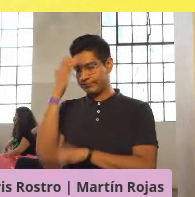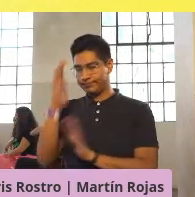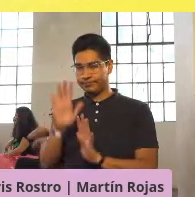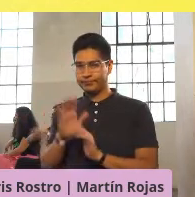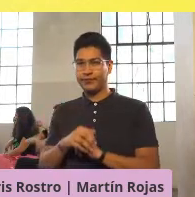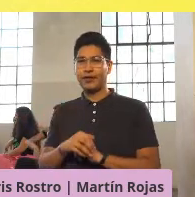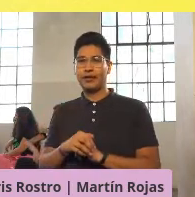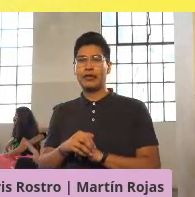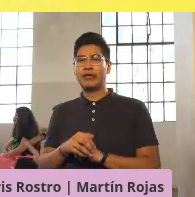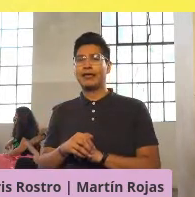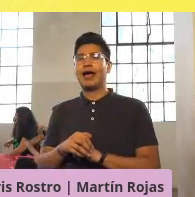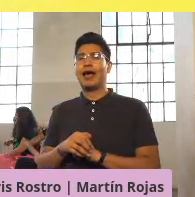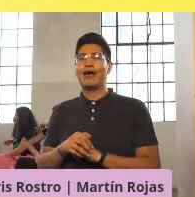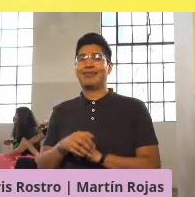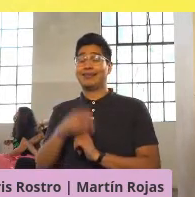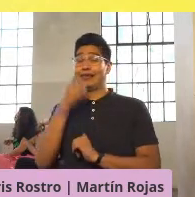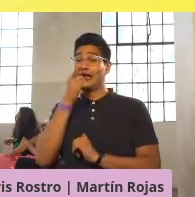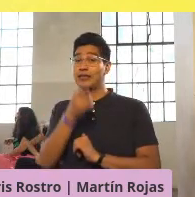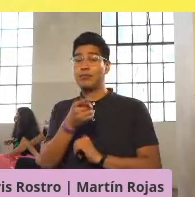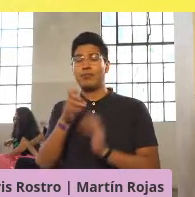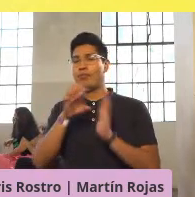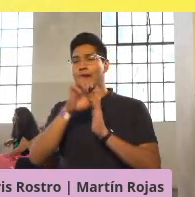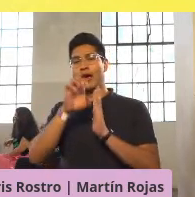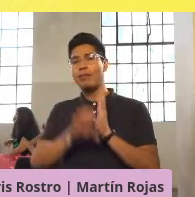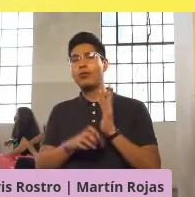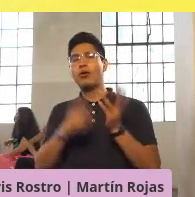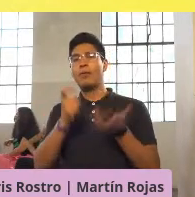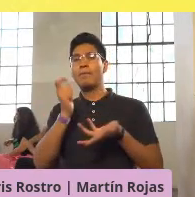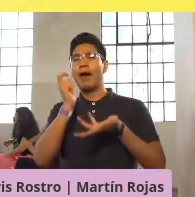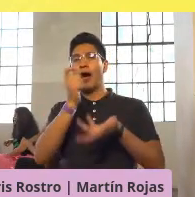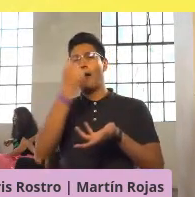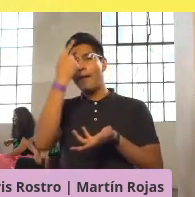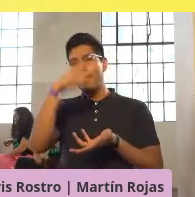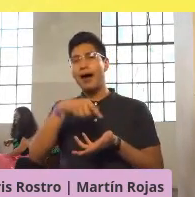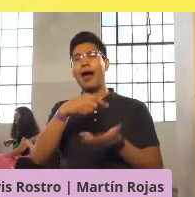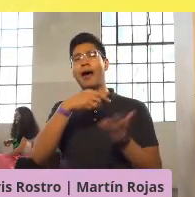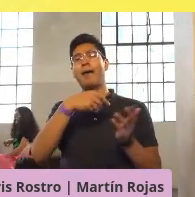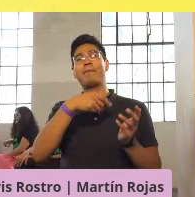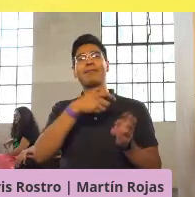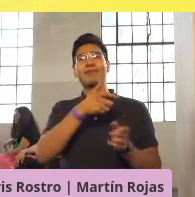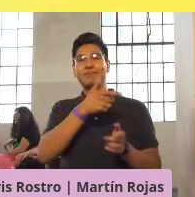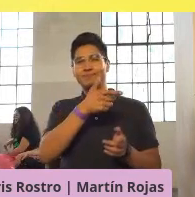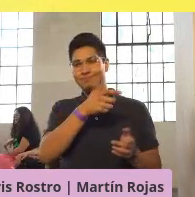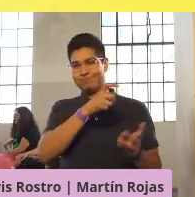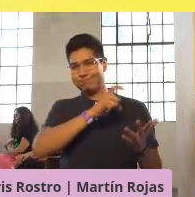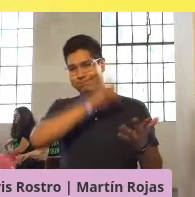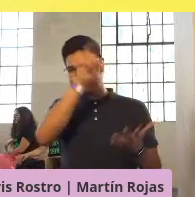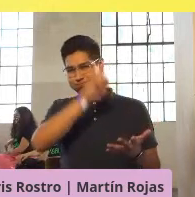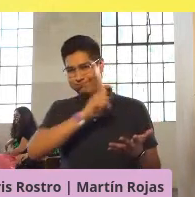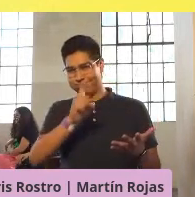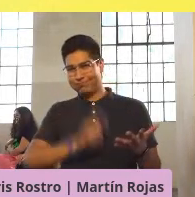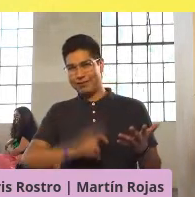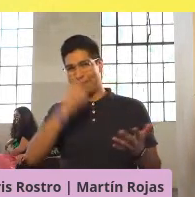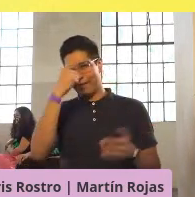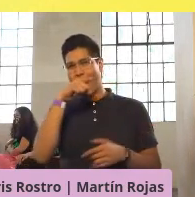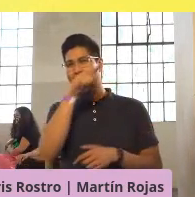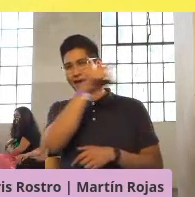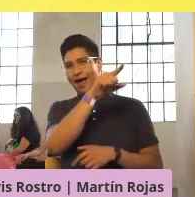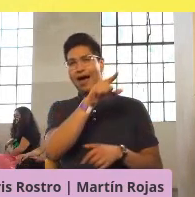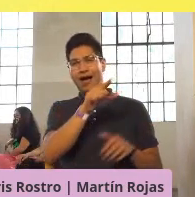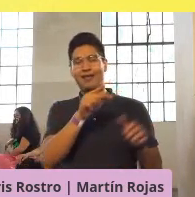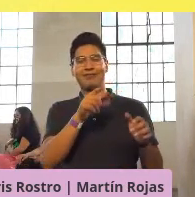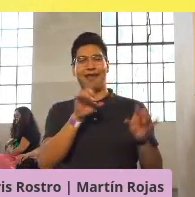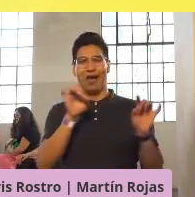las feministas ahí están, pero ¿quién puso el varo para las pinturas, para rayar el ángel, no? ¿Quién se cooperó para...? Y todo